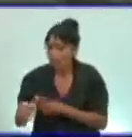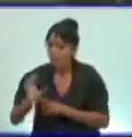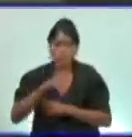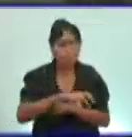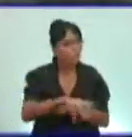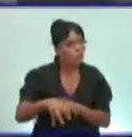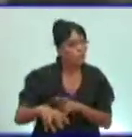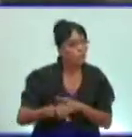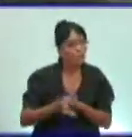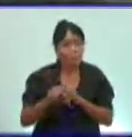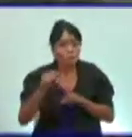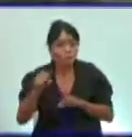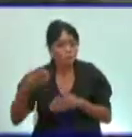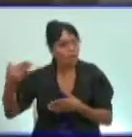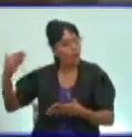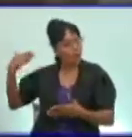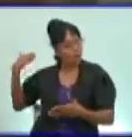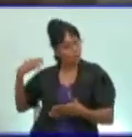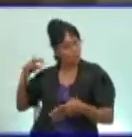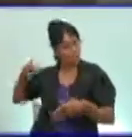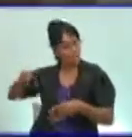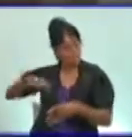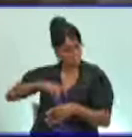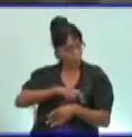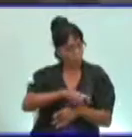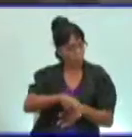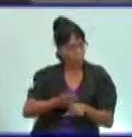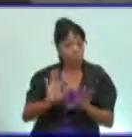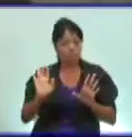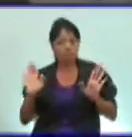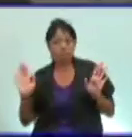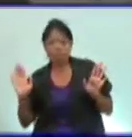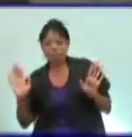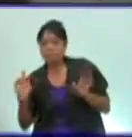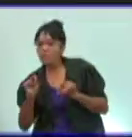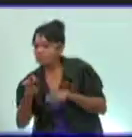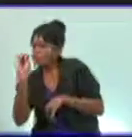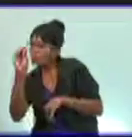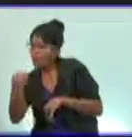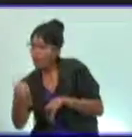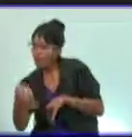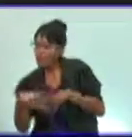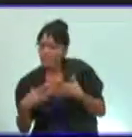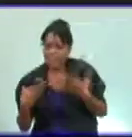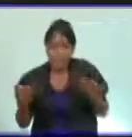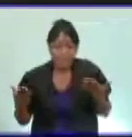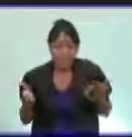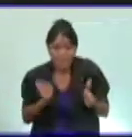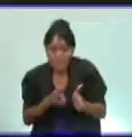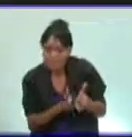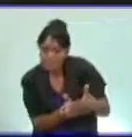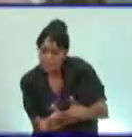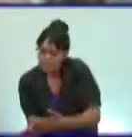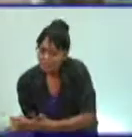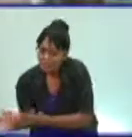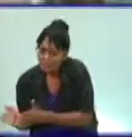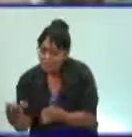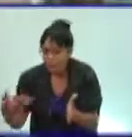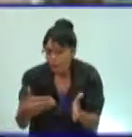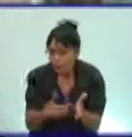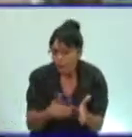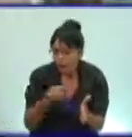¿Acaso ya pasaste antes? ¿Sabes de atajos y